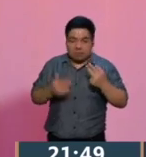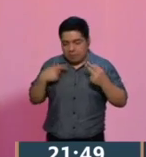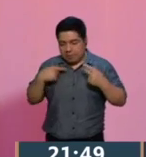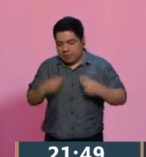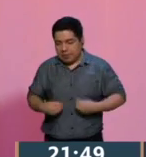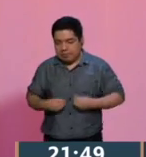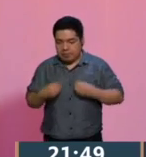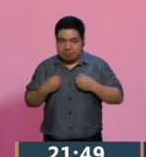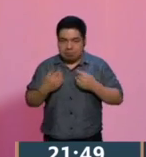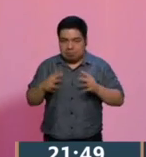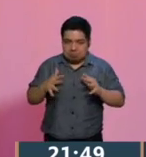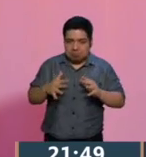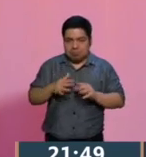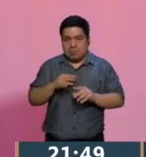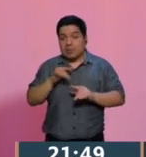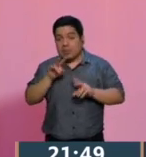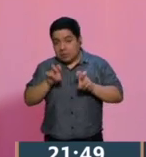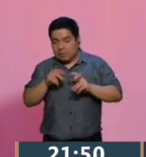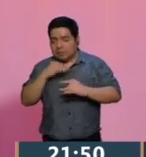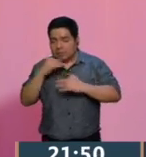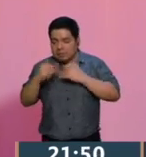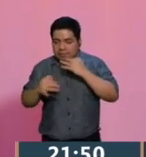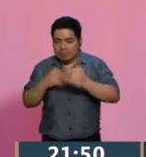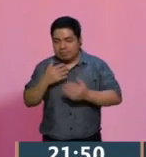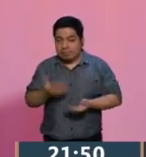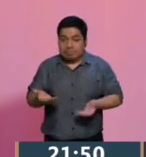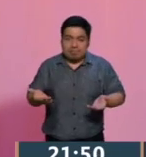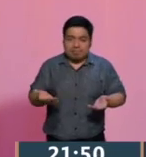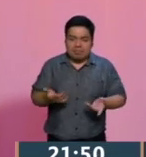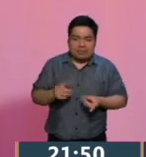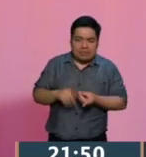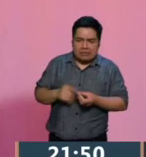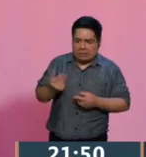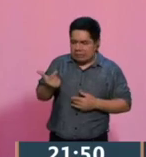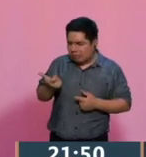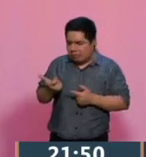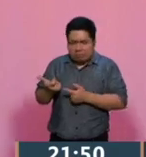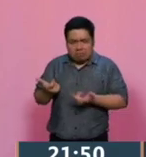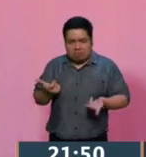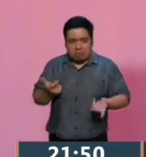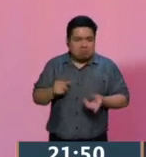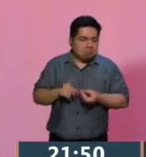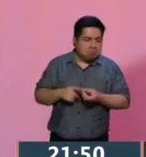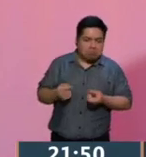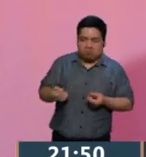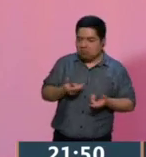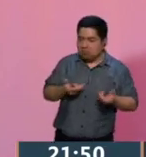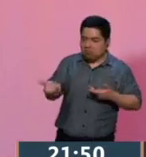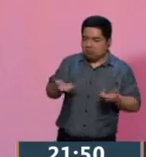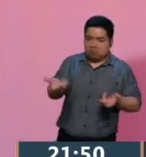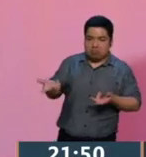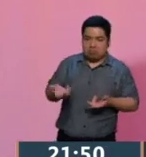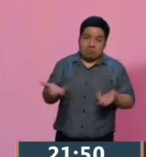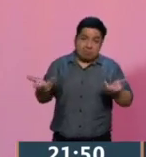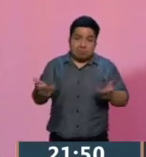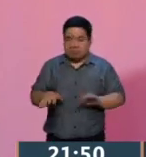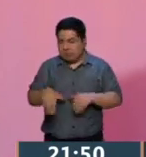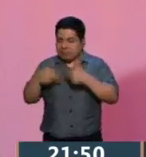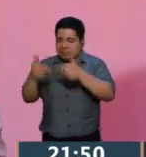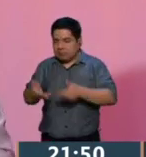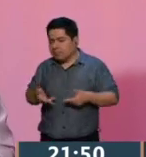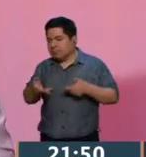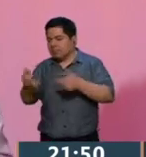promedio en temas de corrupción. ¿A dónde se va ese dinero? Pues está bien claro explicarlo cuando salimos a la